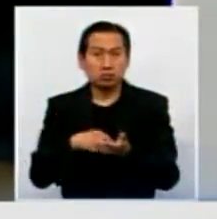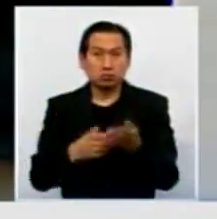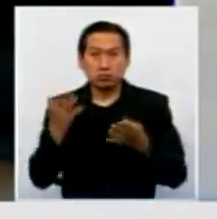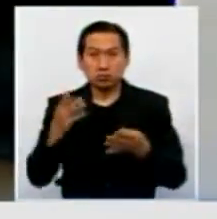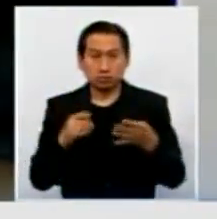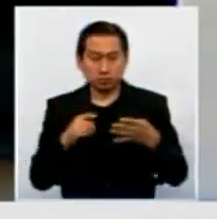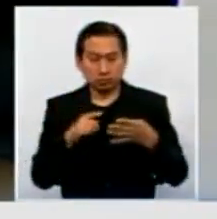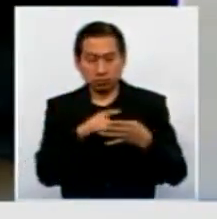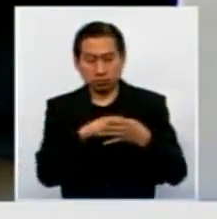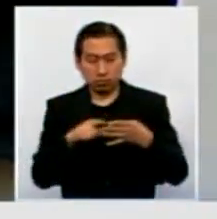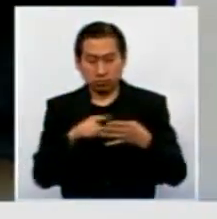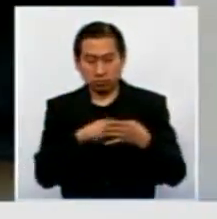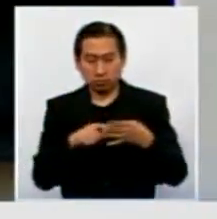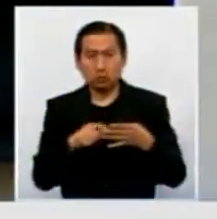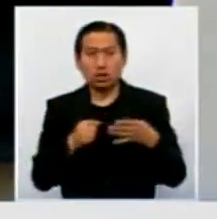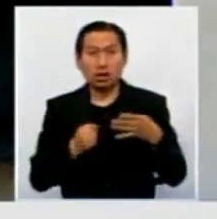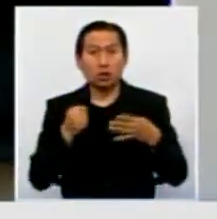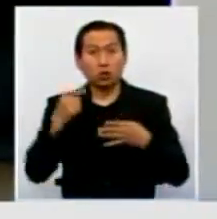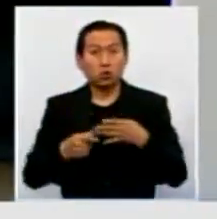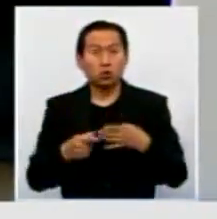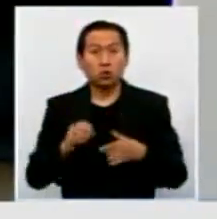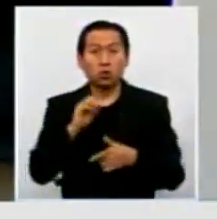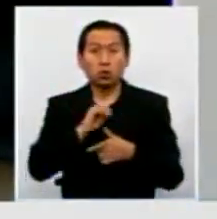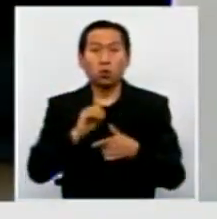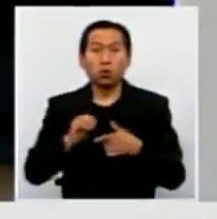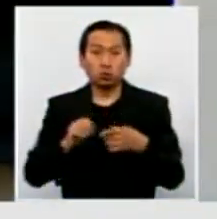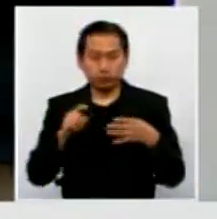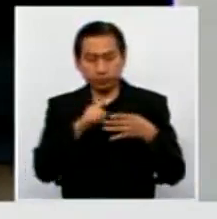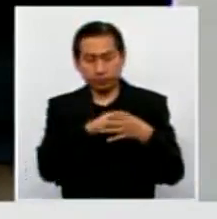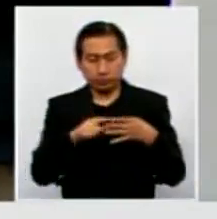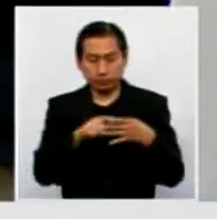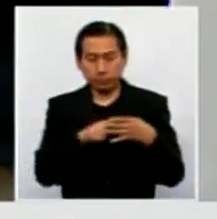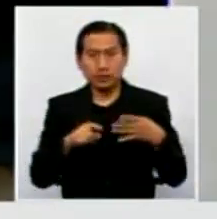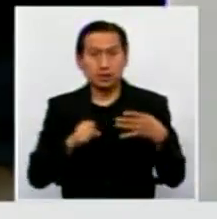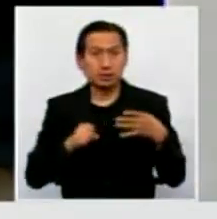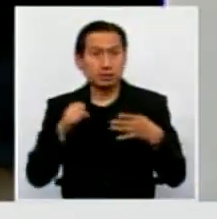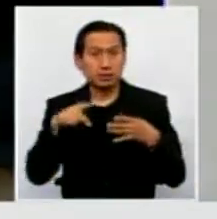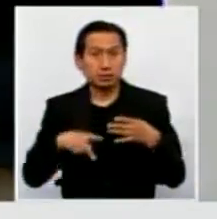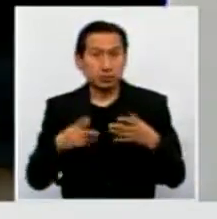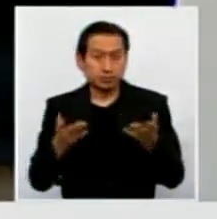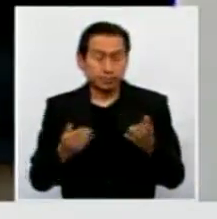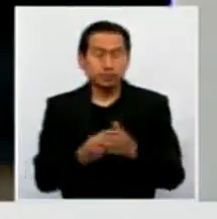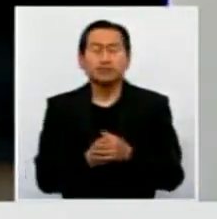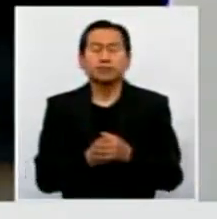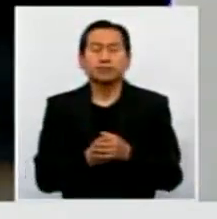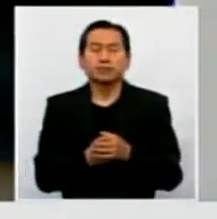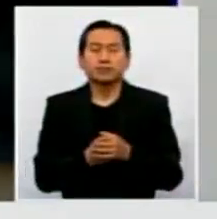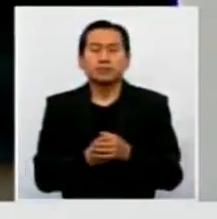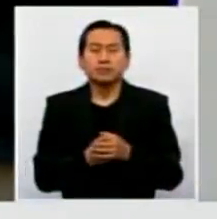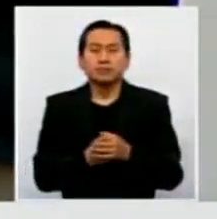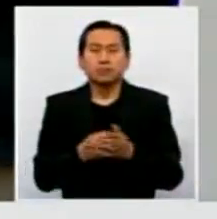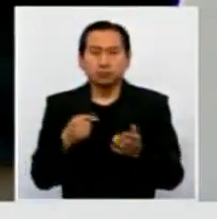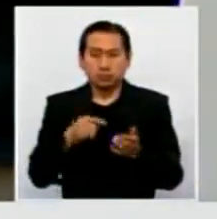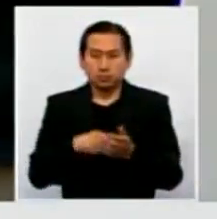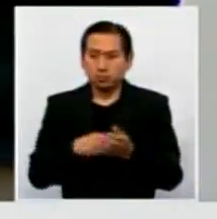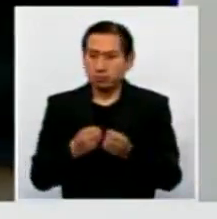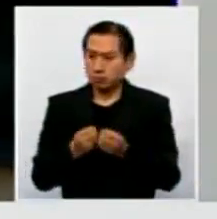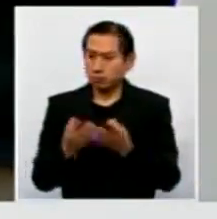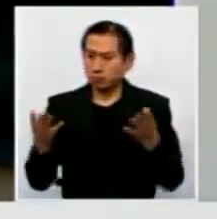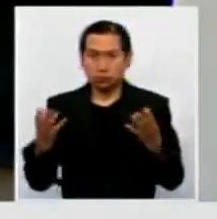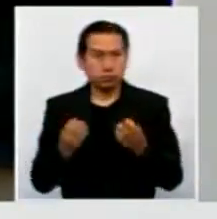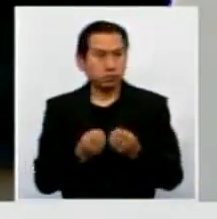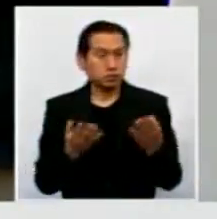días de agosto y los primeros días de septiembre. Y de hecho, esta escalada de los casos